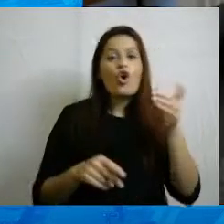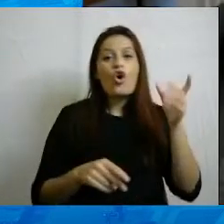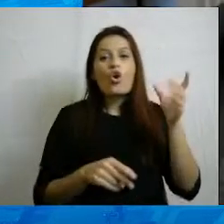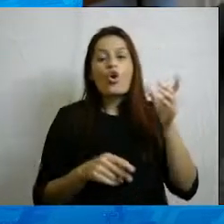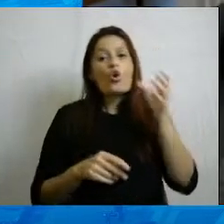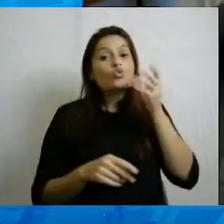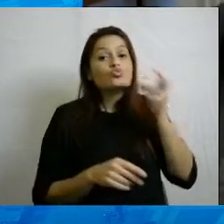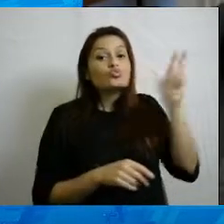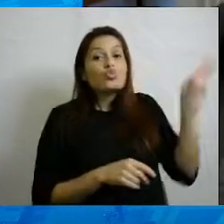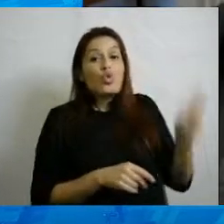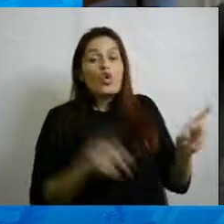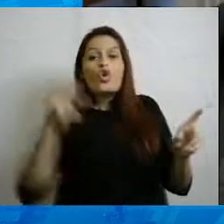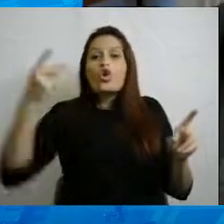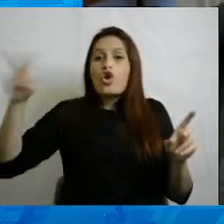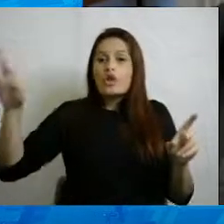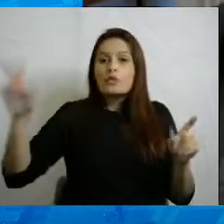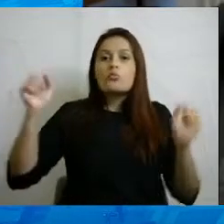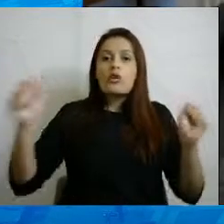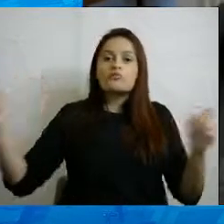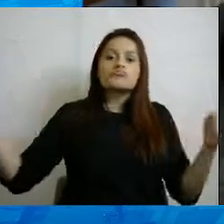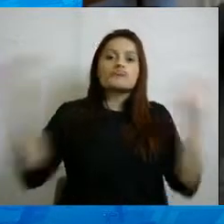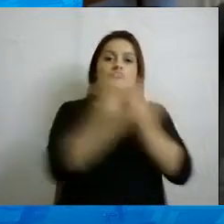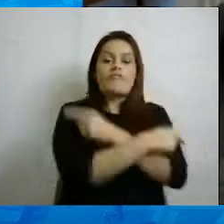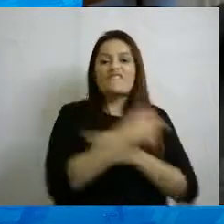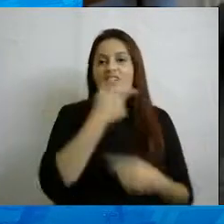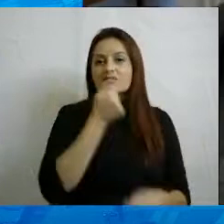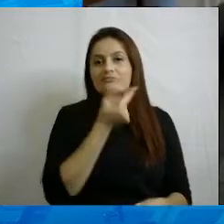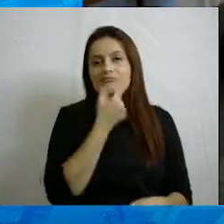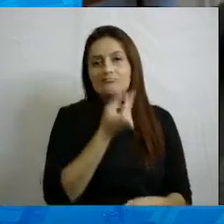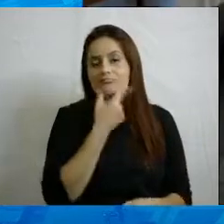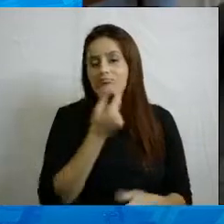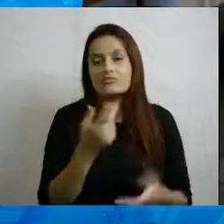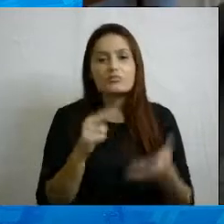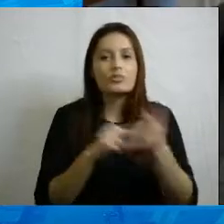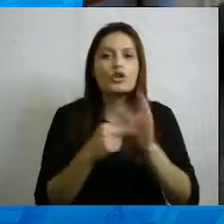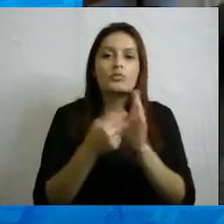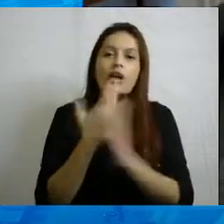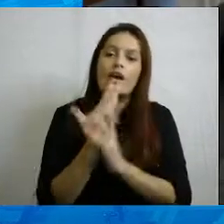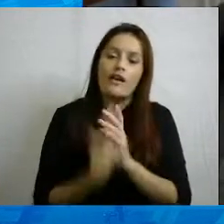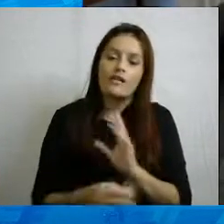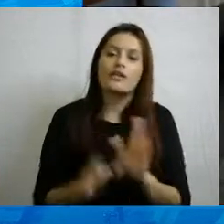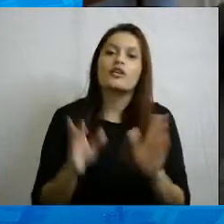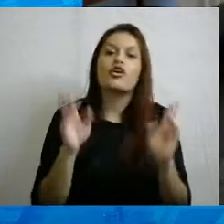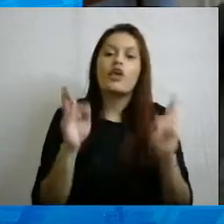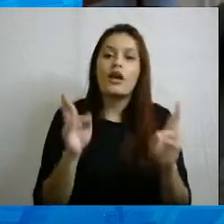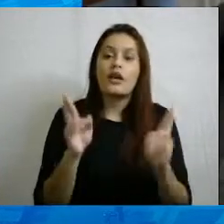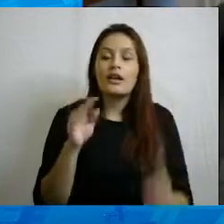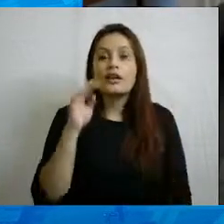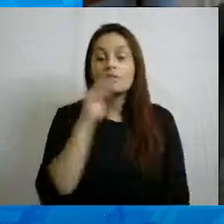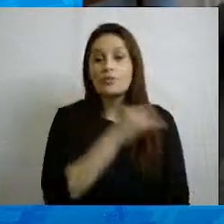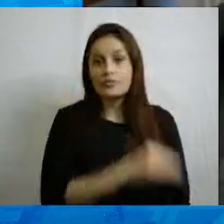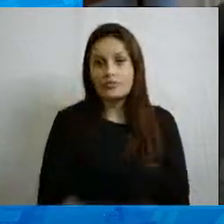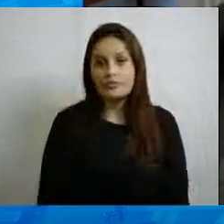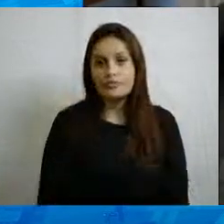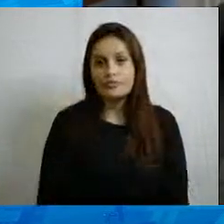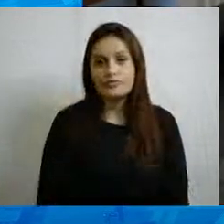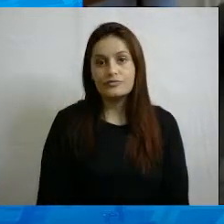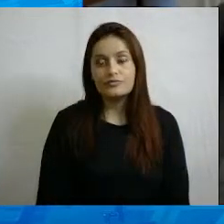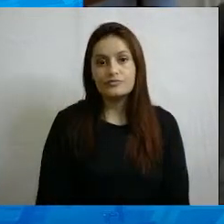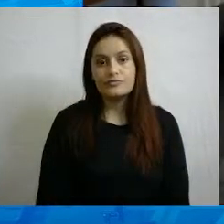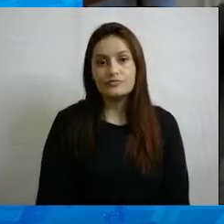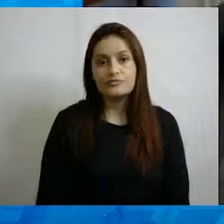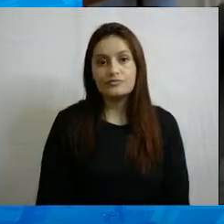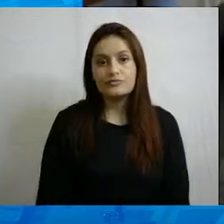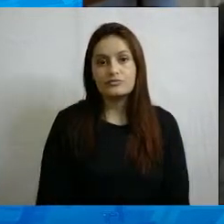puedan conectar directamente por esas vías y que efectivamente esa solución se esté dando a propósito de estas construcciones.